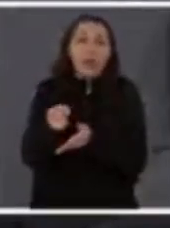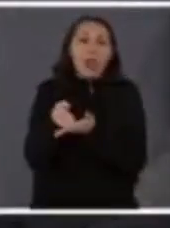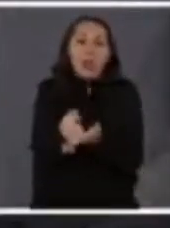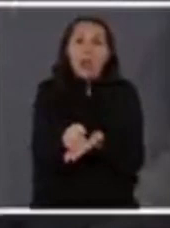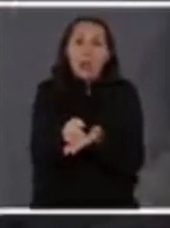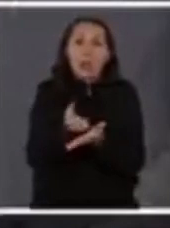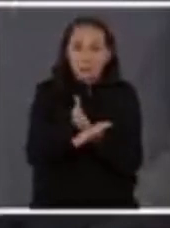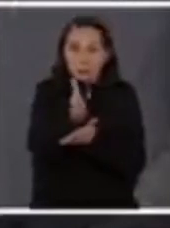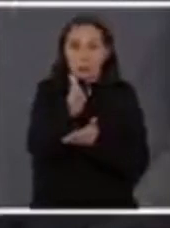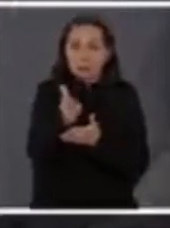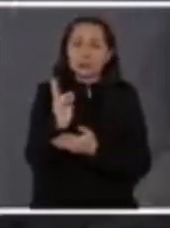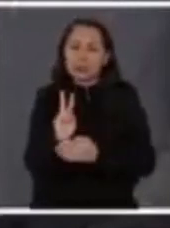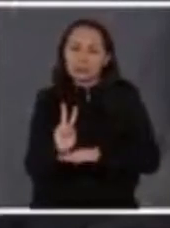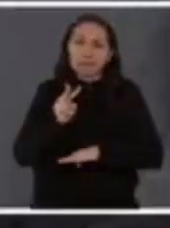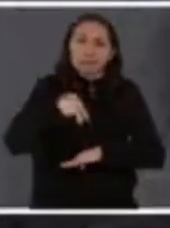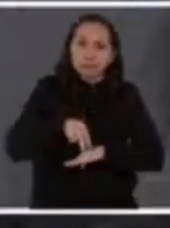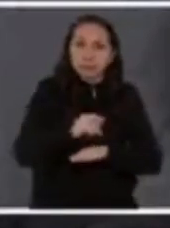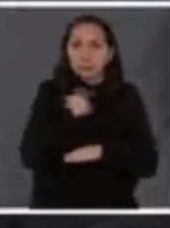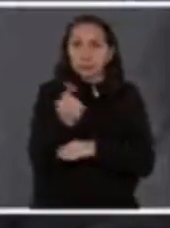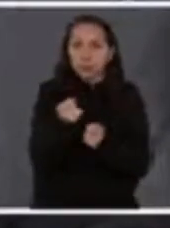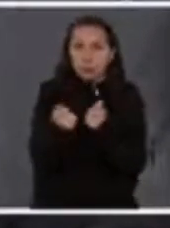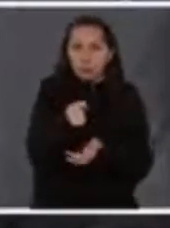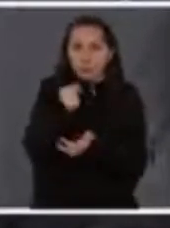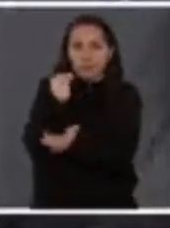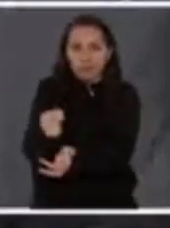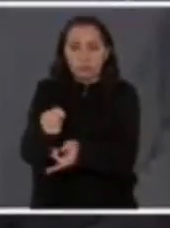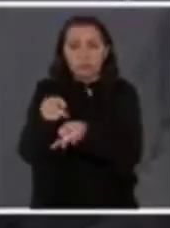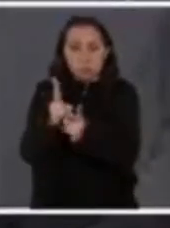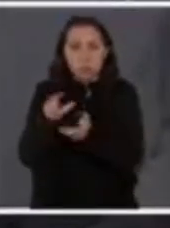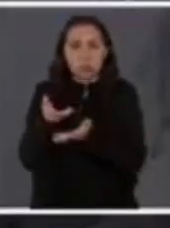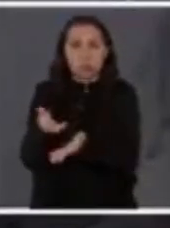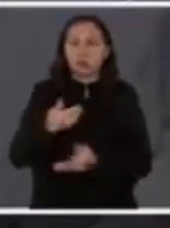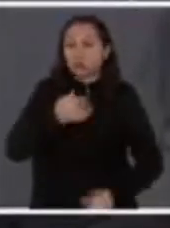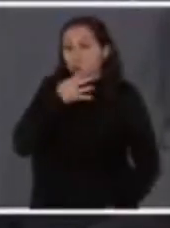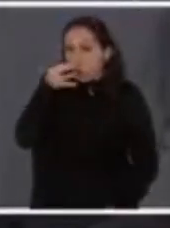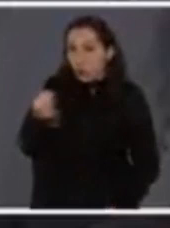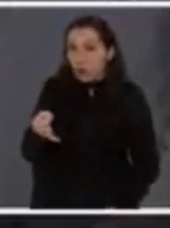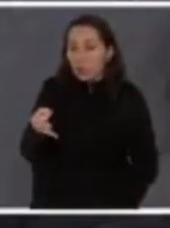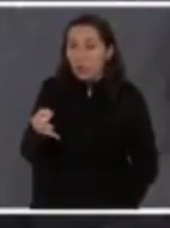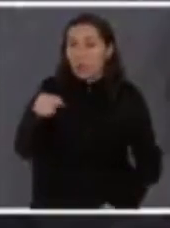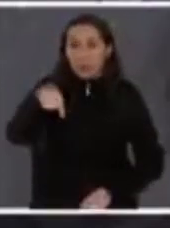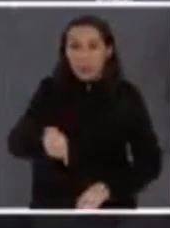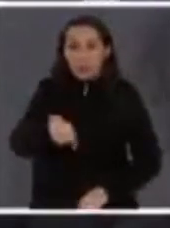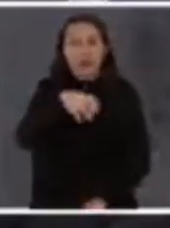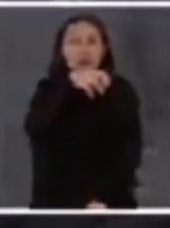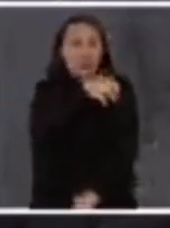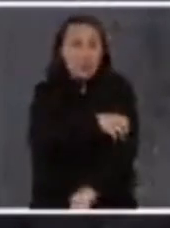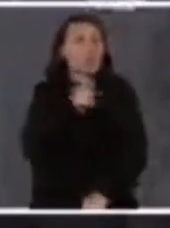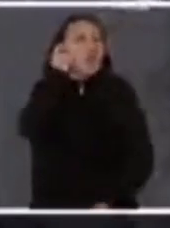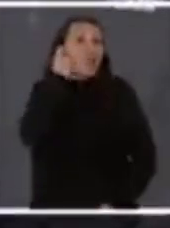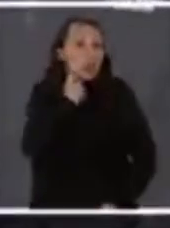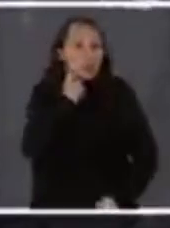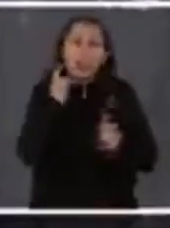a levantarnos, van a tener todos los recursos disponibles. Se lo digo acá desde la región de O'Higgins, pero eso